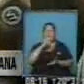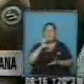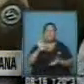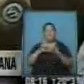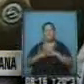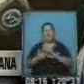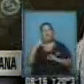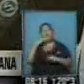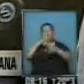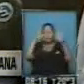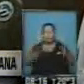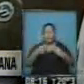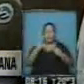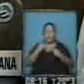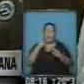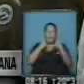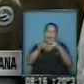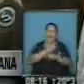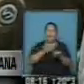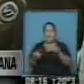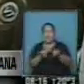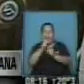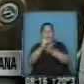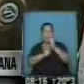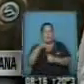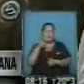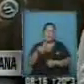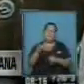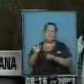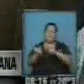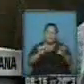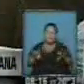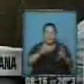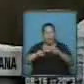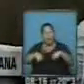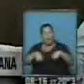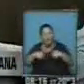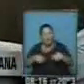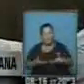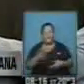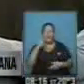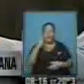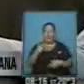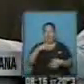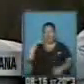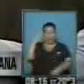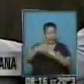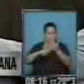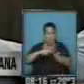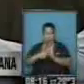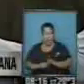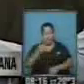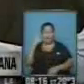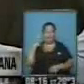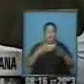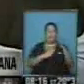que las instituciones prevengan estas maniobras empresarias que apuntan al vaciamiento y a la flexibilización? En este caso son dos escándalos, ¿no? La